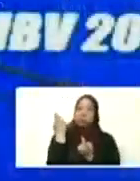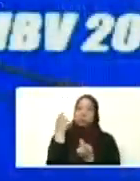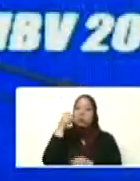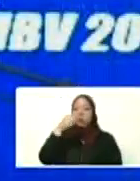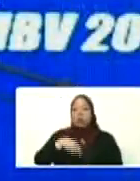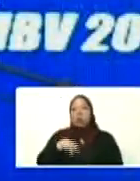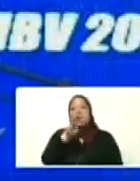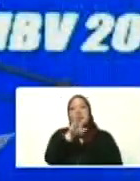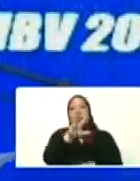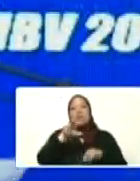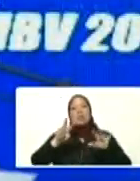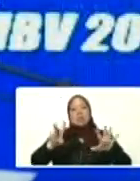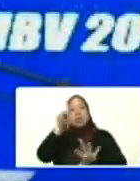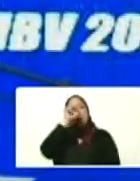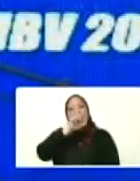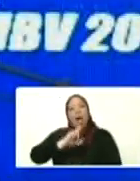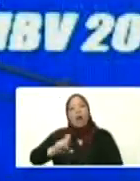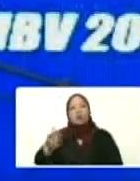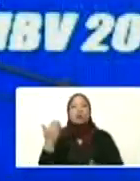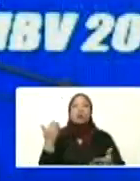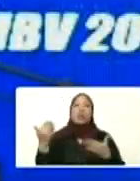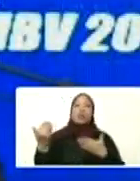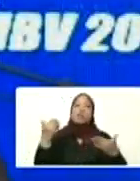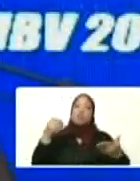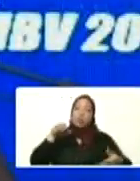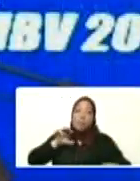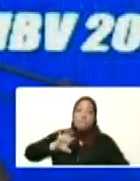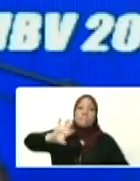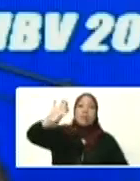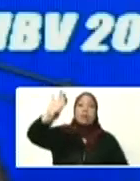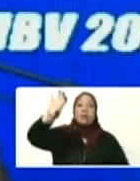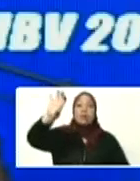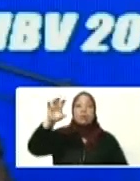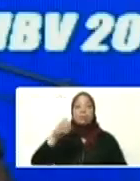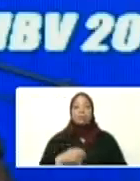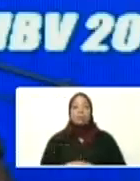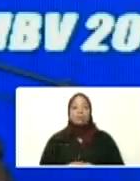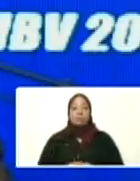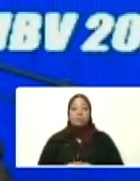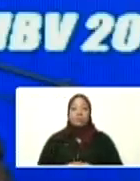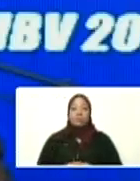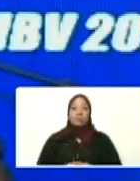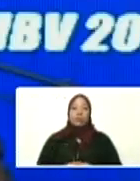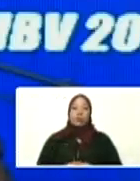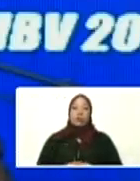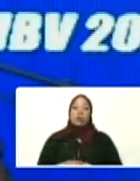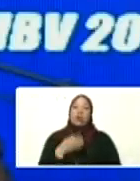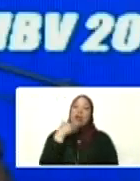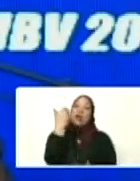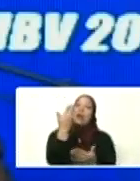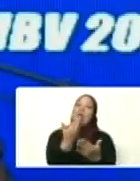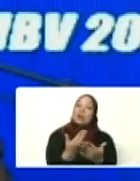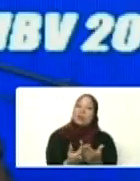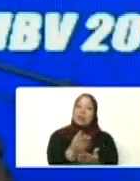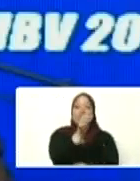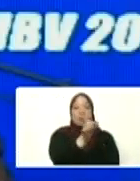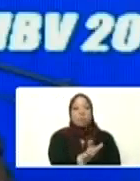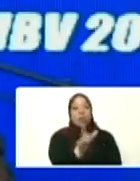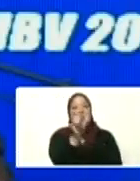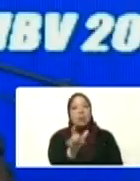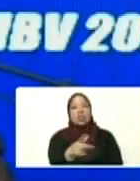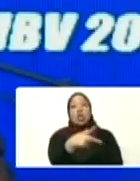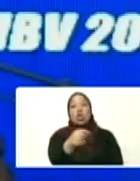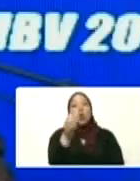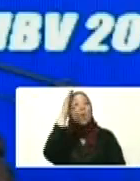estos 37 años al servicio de la patria. Asimismo, vaya nuestro agradecimiento al personal no